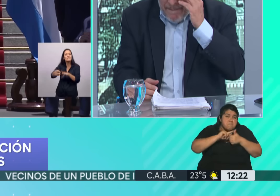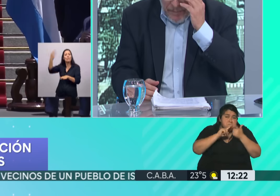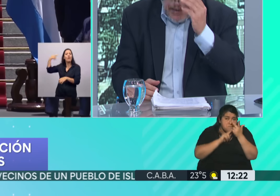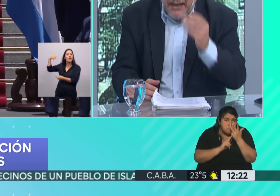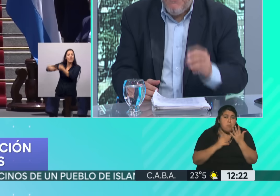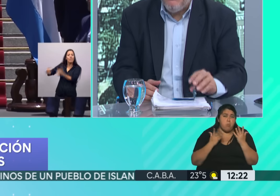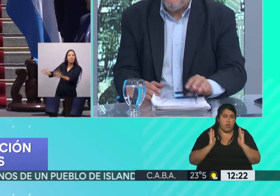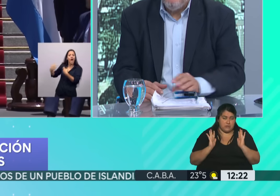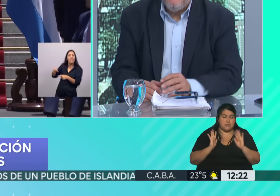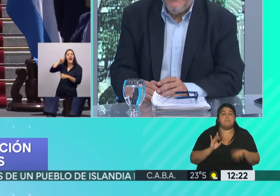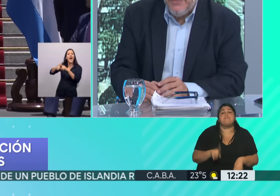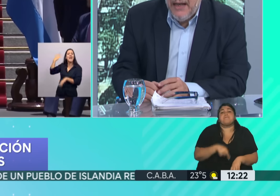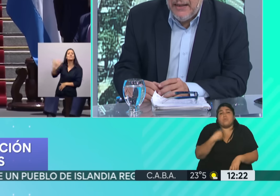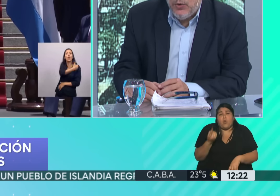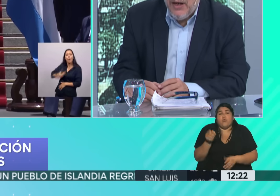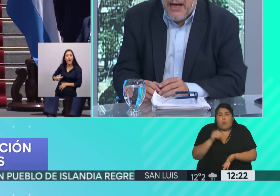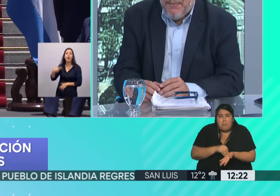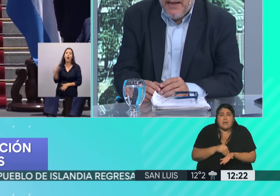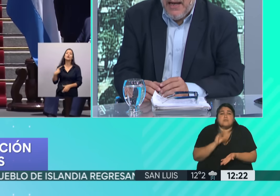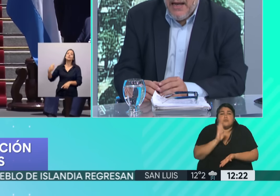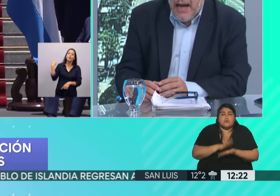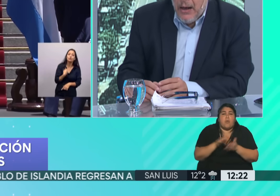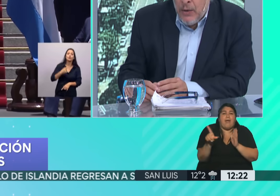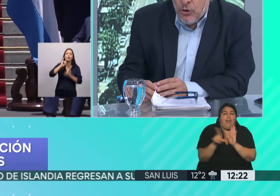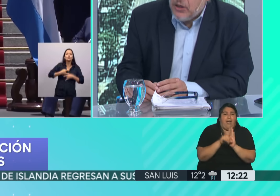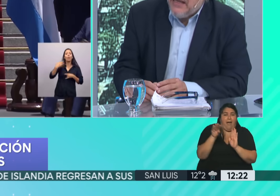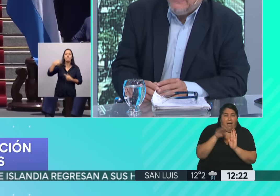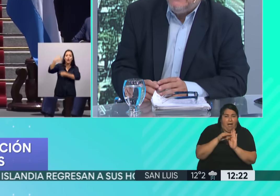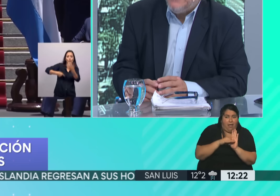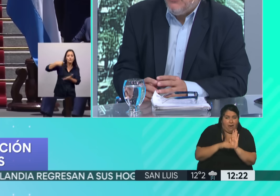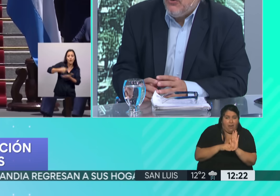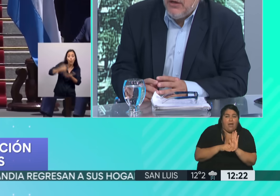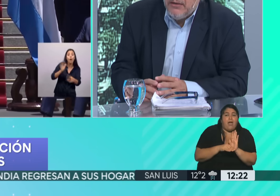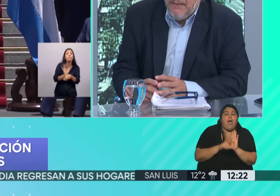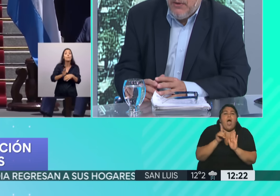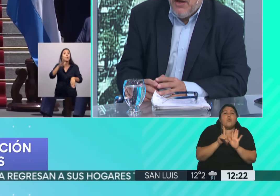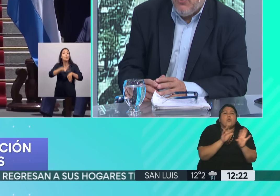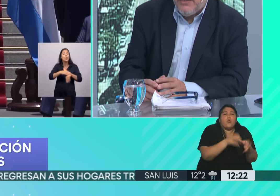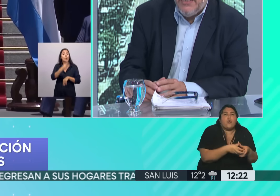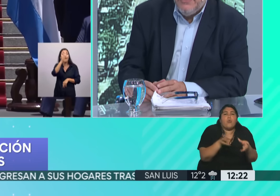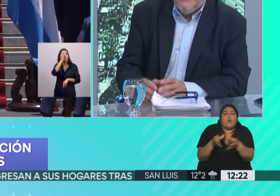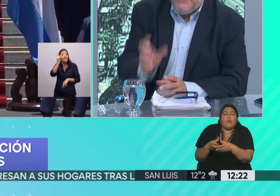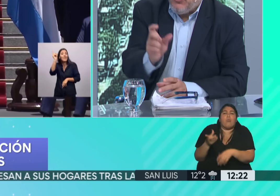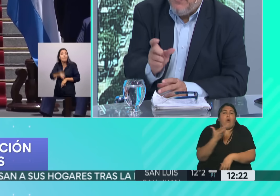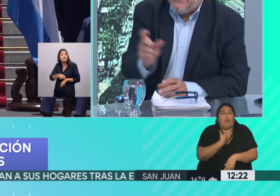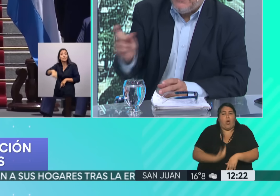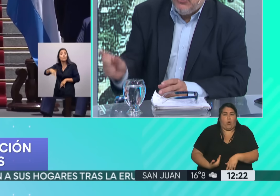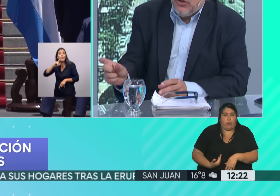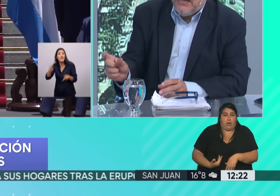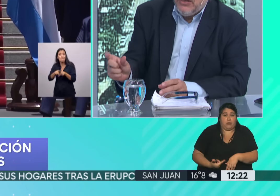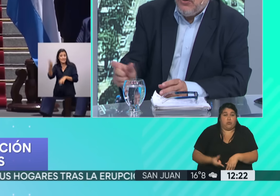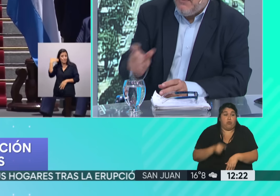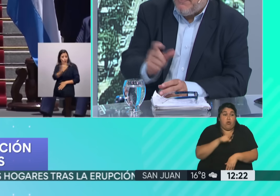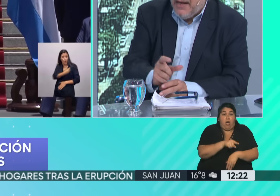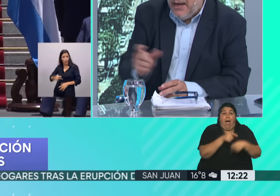las del cambio del estatus legal para algunas sociedades del Estado no que se especula con que se conviertan en